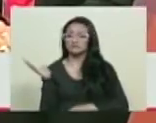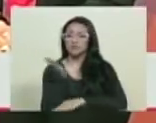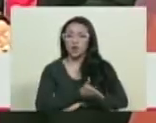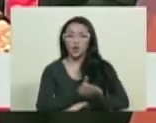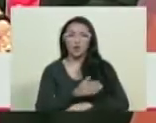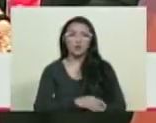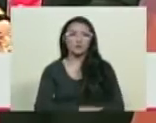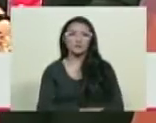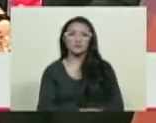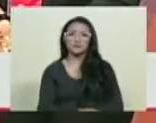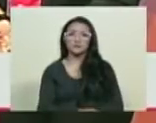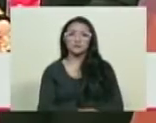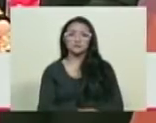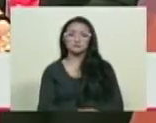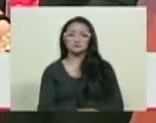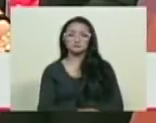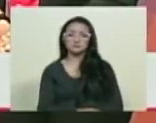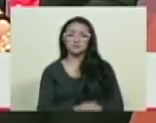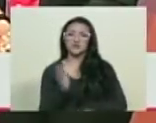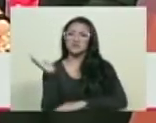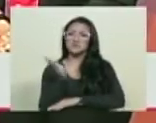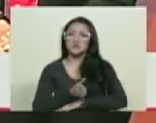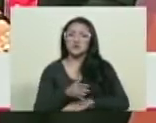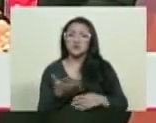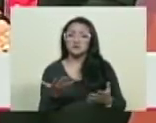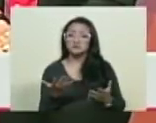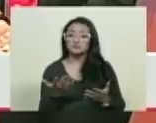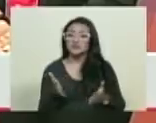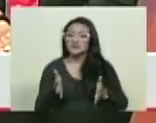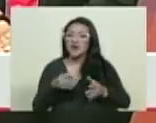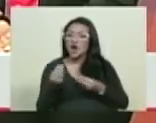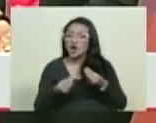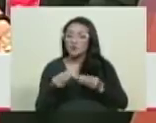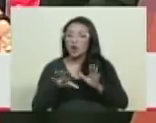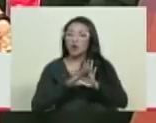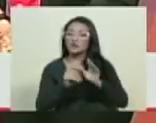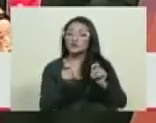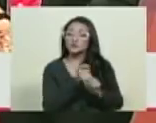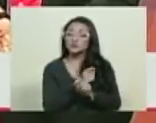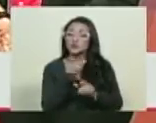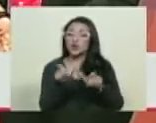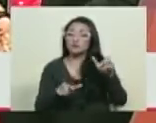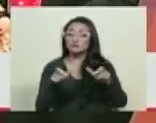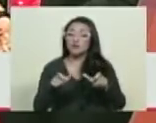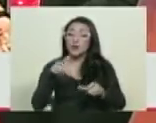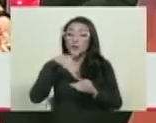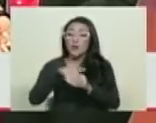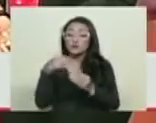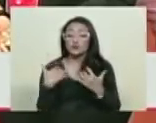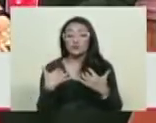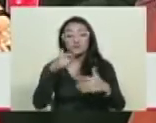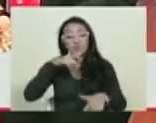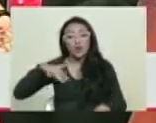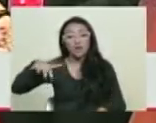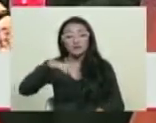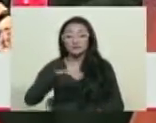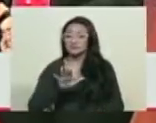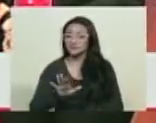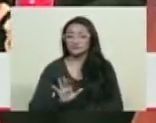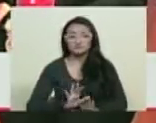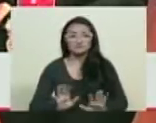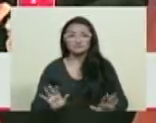y los derrotamos con que con la constitución con el llamado constituyente con el voto popular así de sencillo